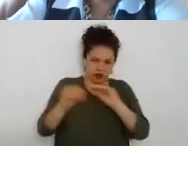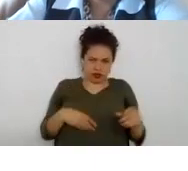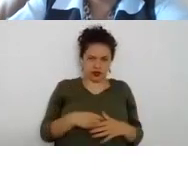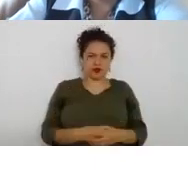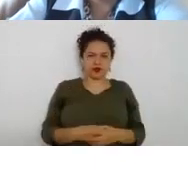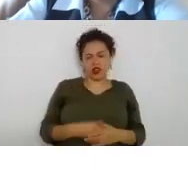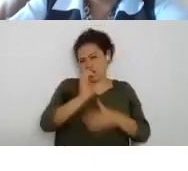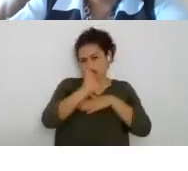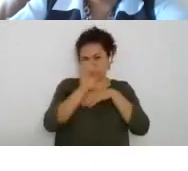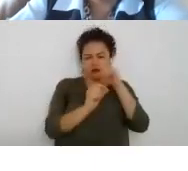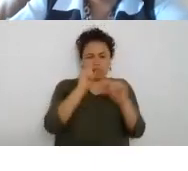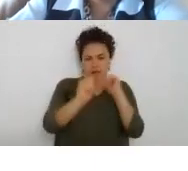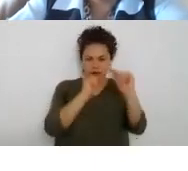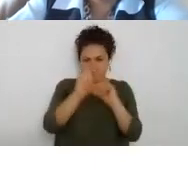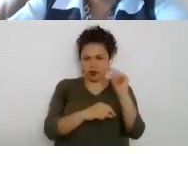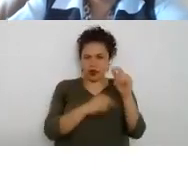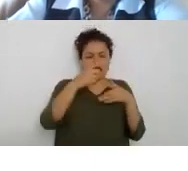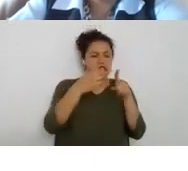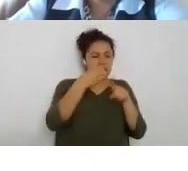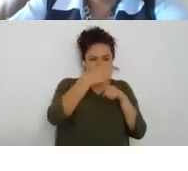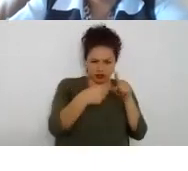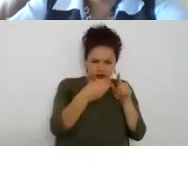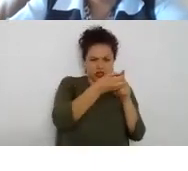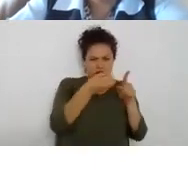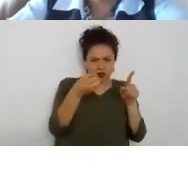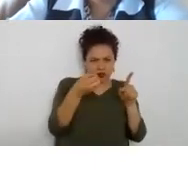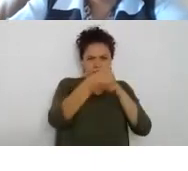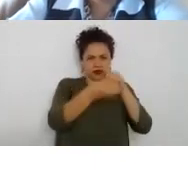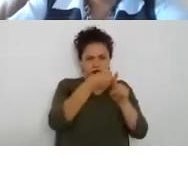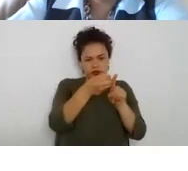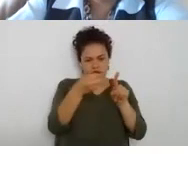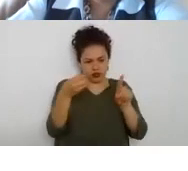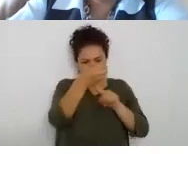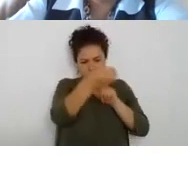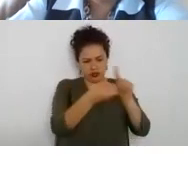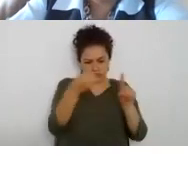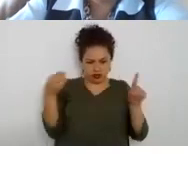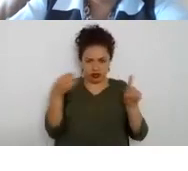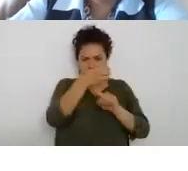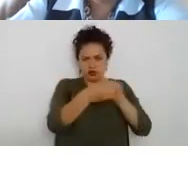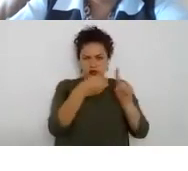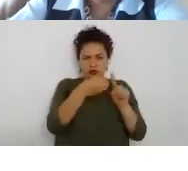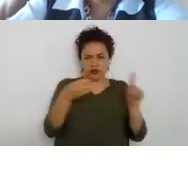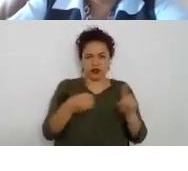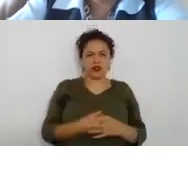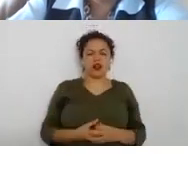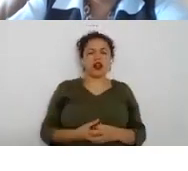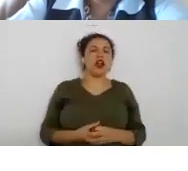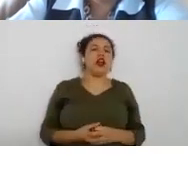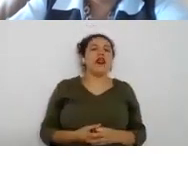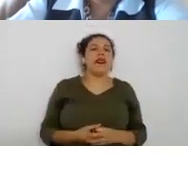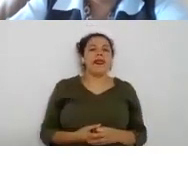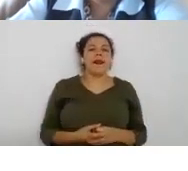poco a poco, continuo, pero poco a poco, ¿ok? Ahora bien, hablábamos